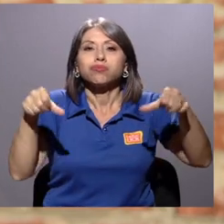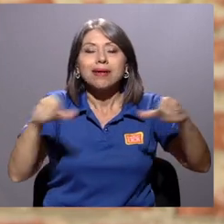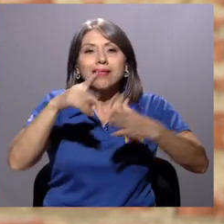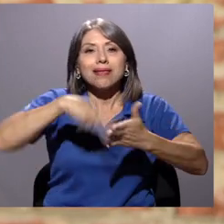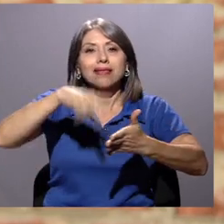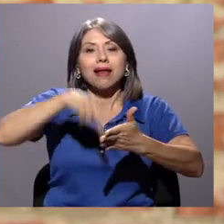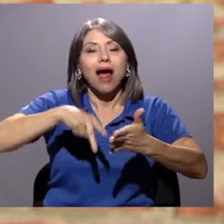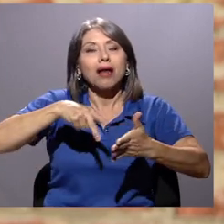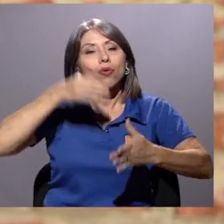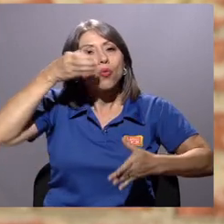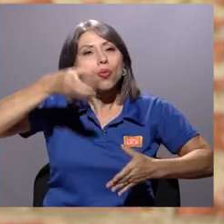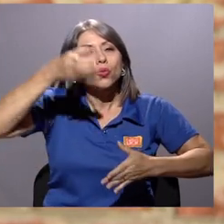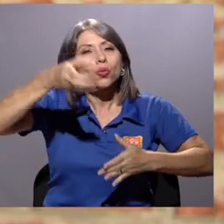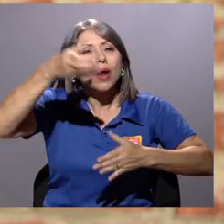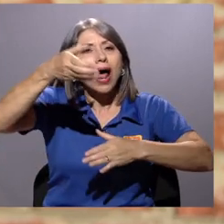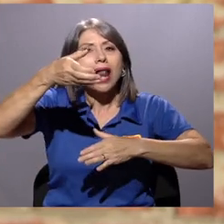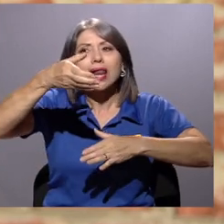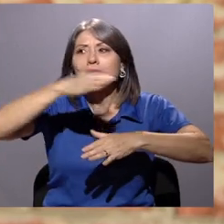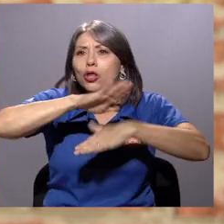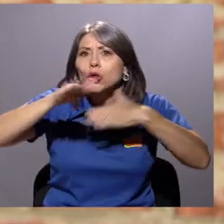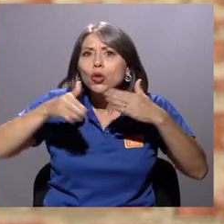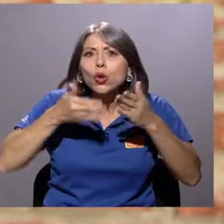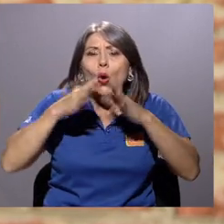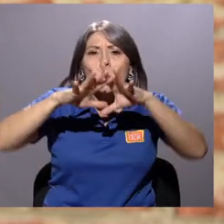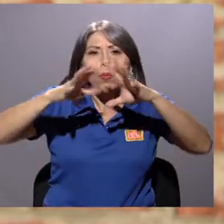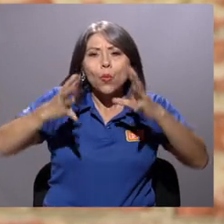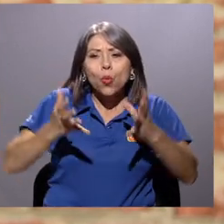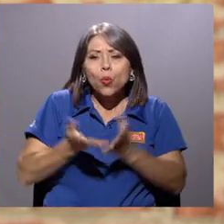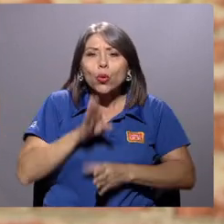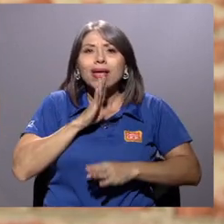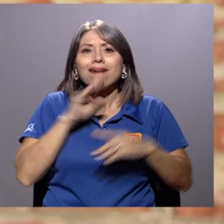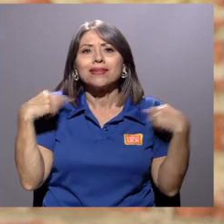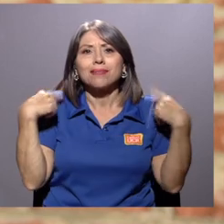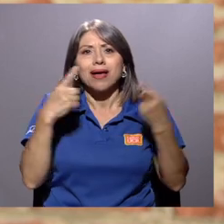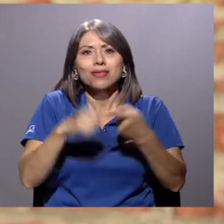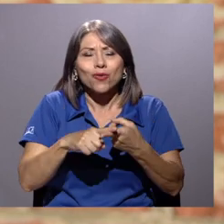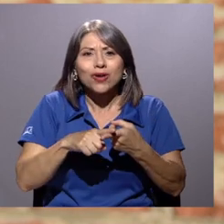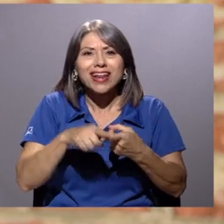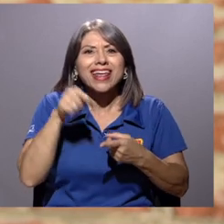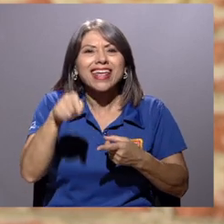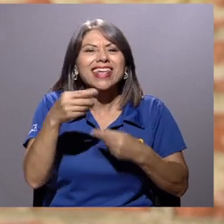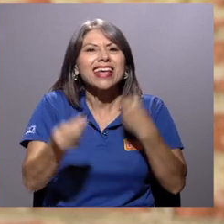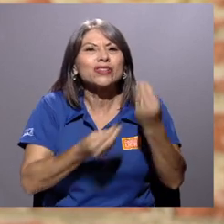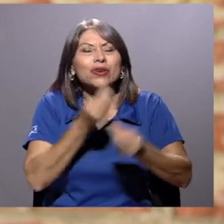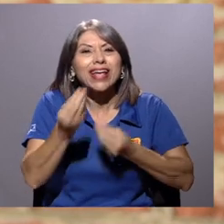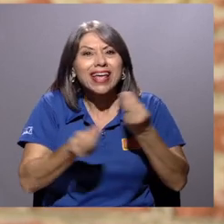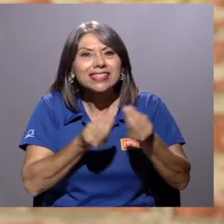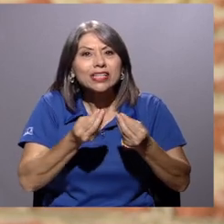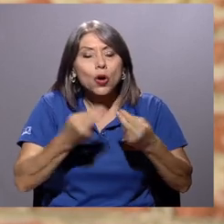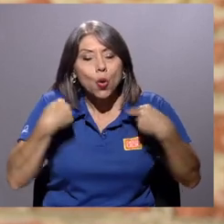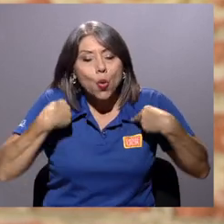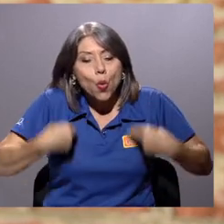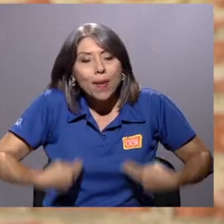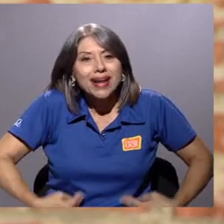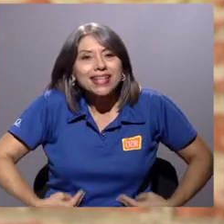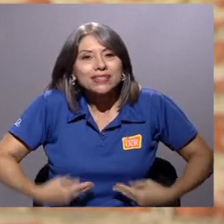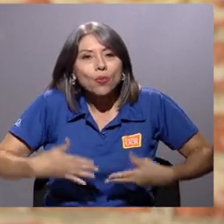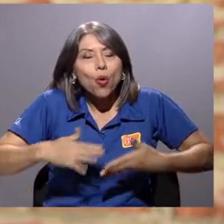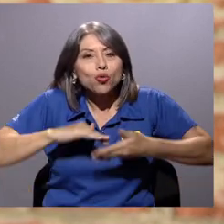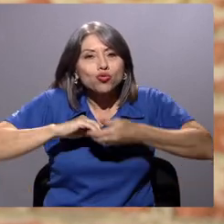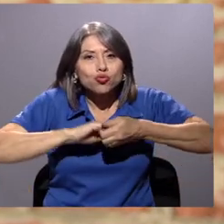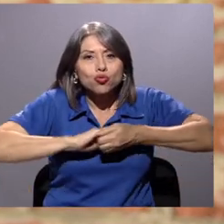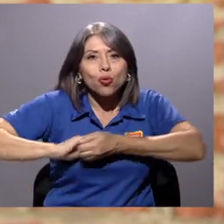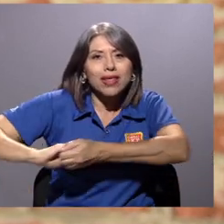cultural más bien que se está dando alrededor de todo el mundo en el habla hispana y es el humanismo solidario. El humanismo solidario se